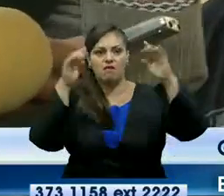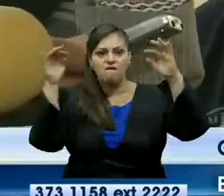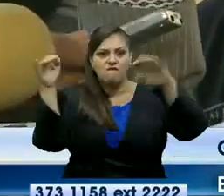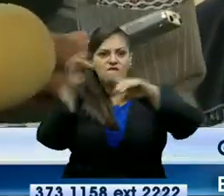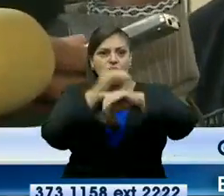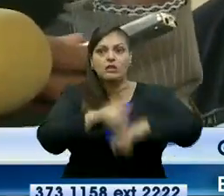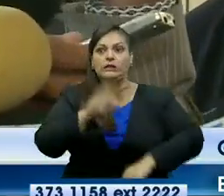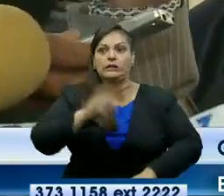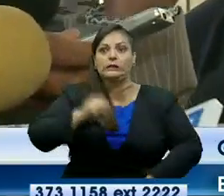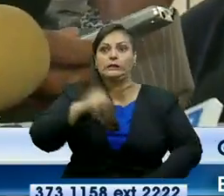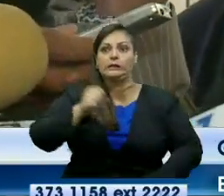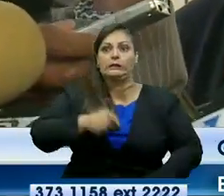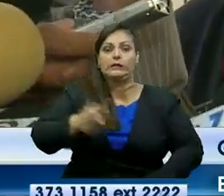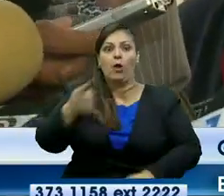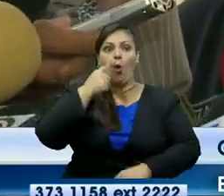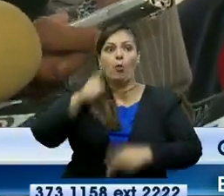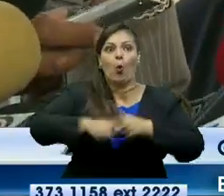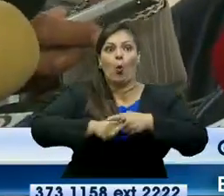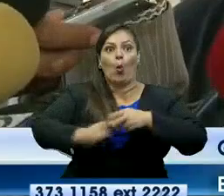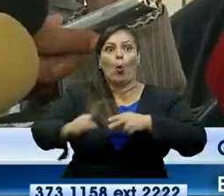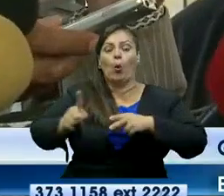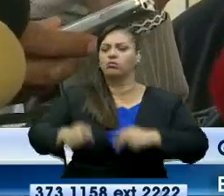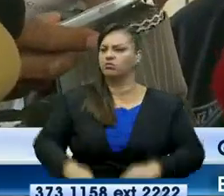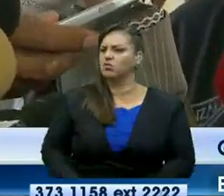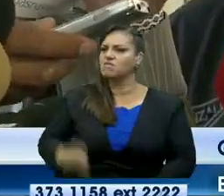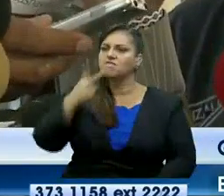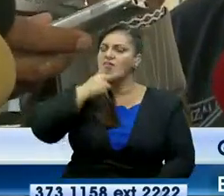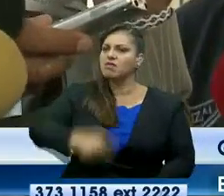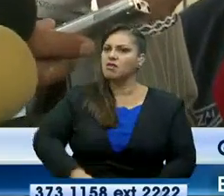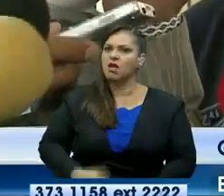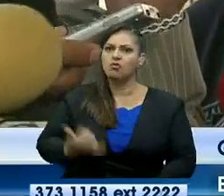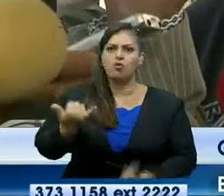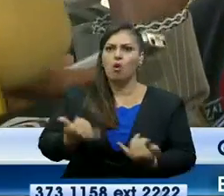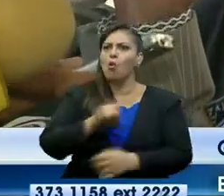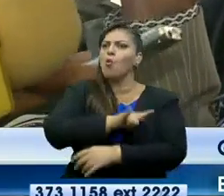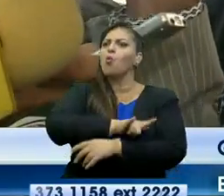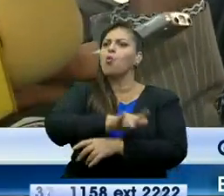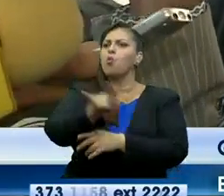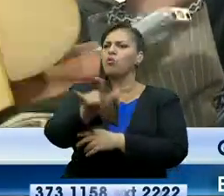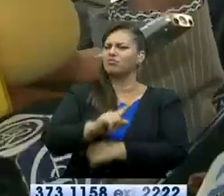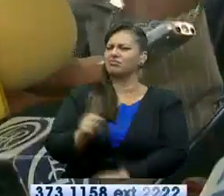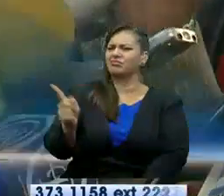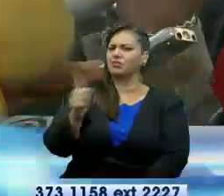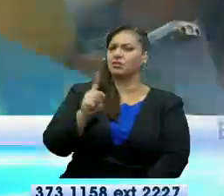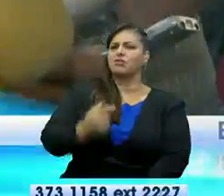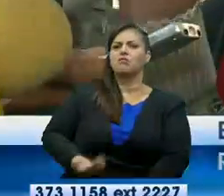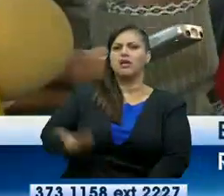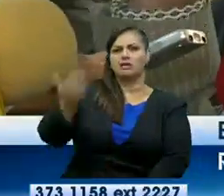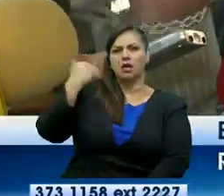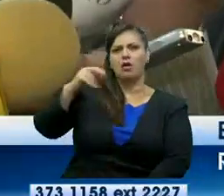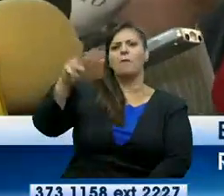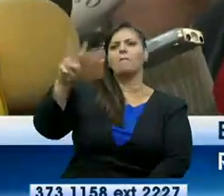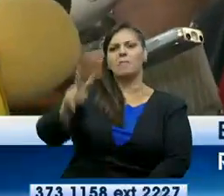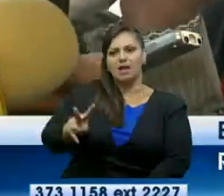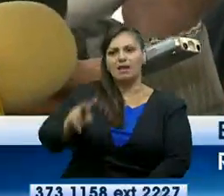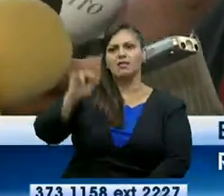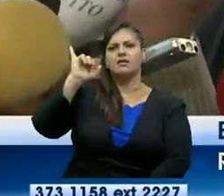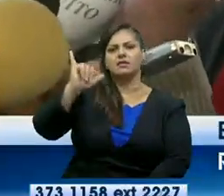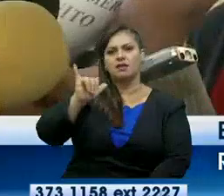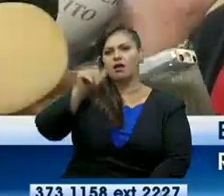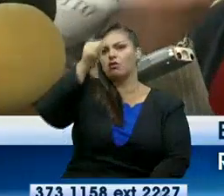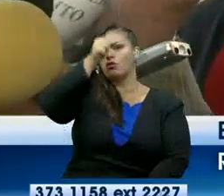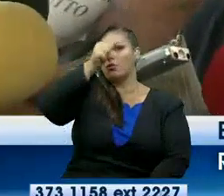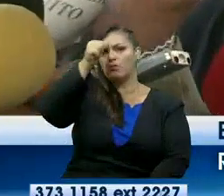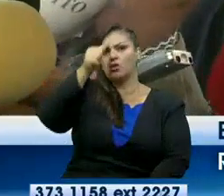yo viajaba el día de hoy. Yo no viajaba el día de hoy, porque yo estuve el día viernes, sábado y